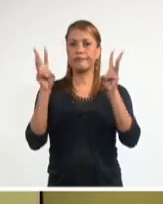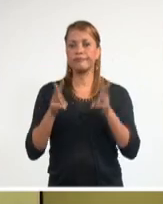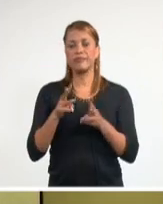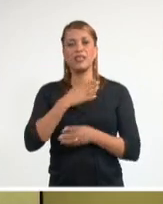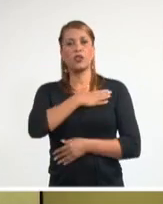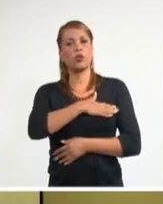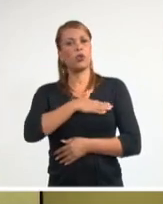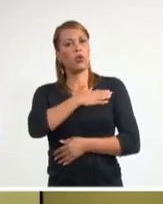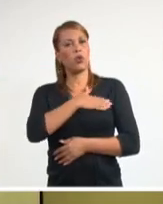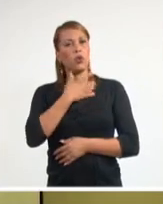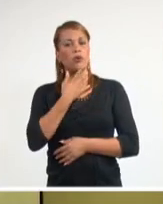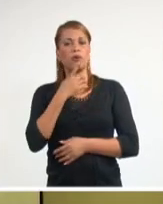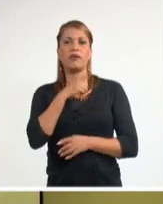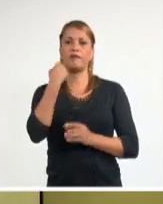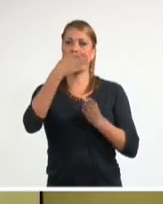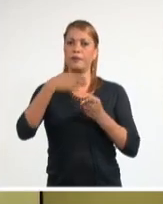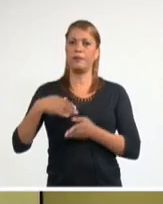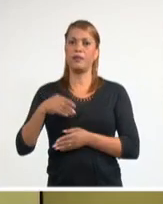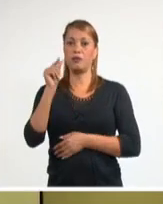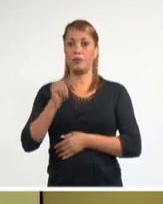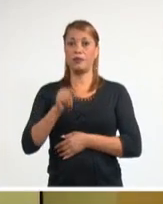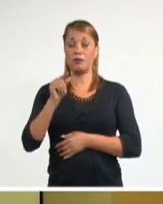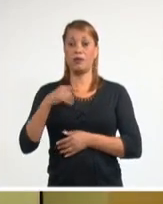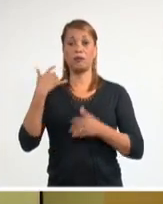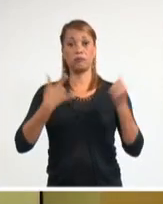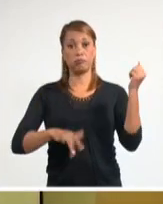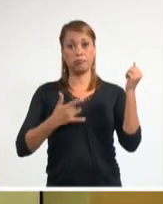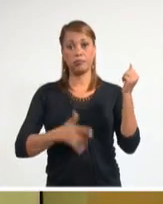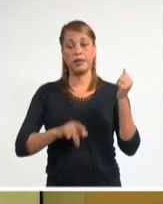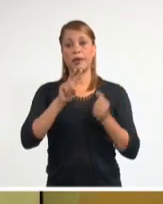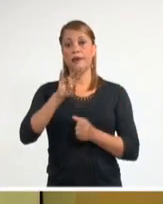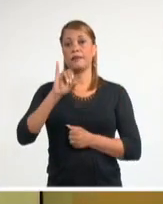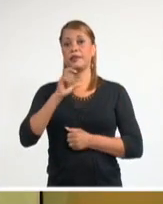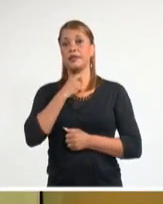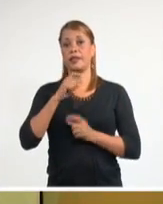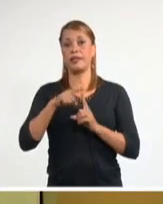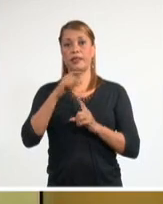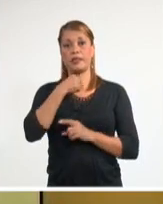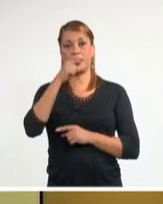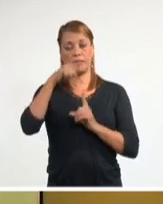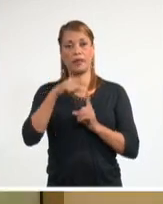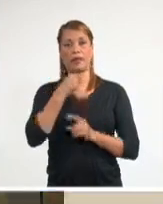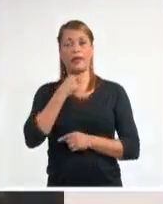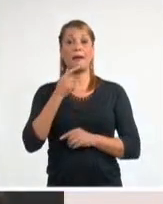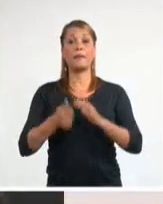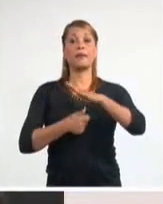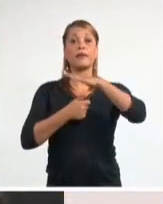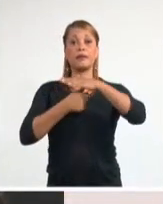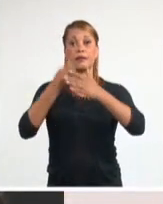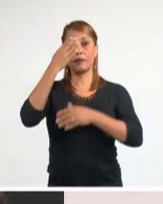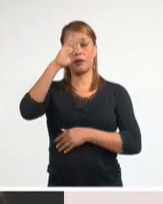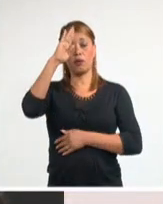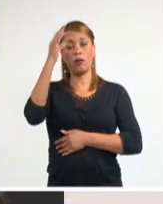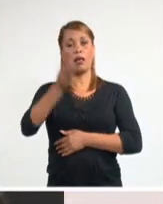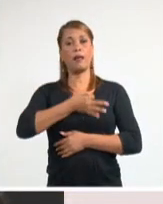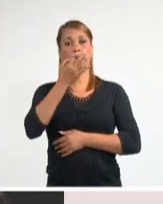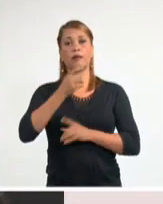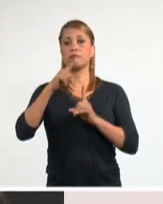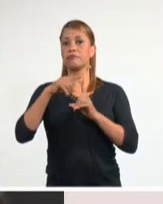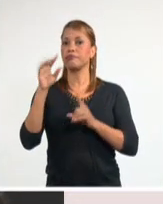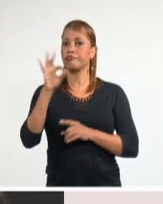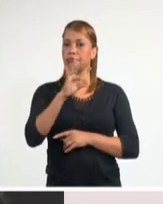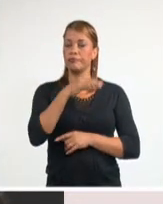dolor frente a la pérdida del querido trovador cubano Vicente Feliú. El presidente de Cuba, Miguel Díaz-Canel Bermúdez, expresó en su cuenta